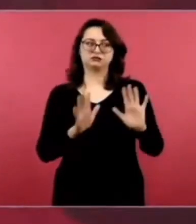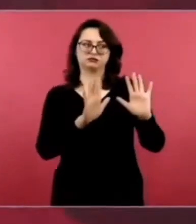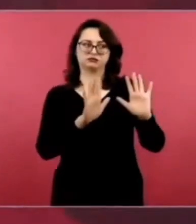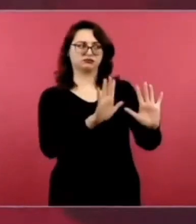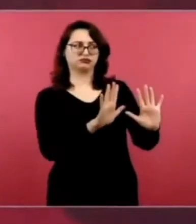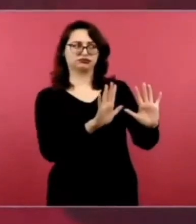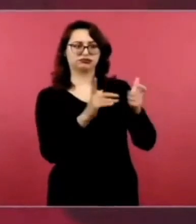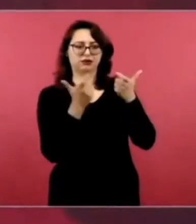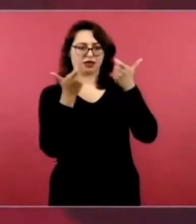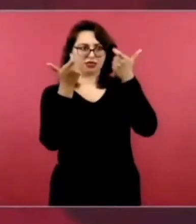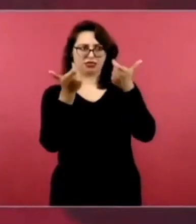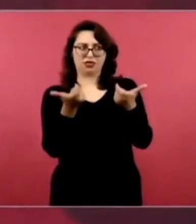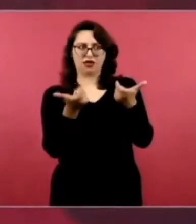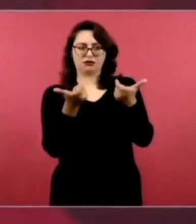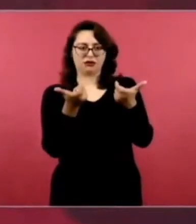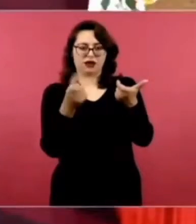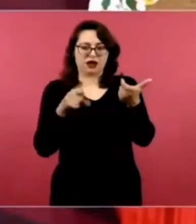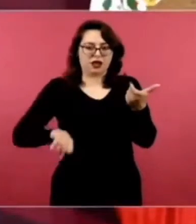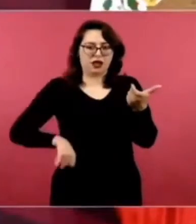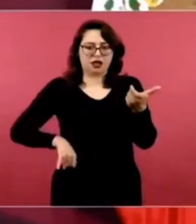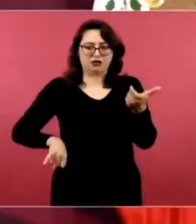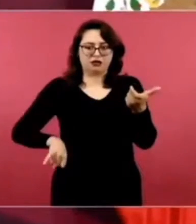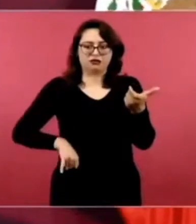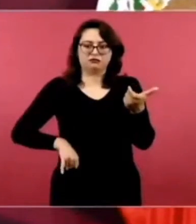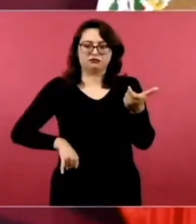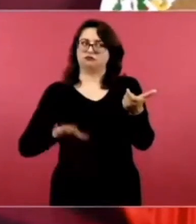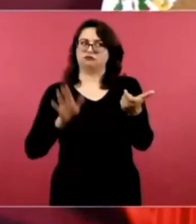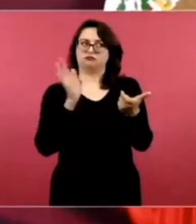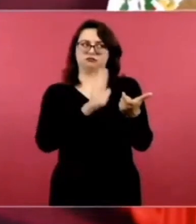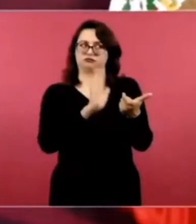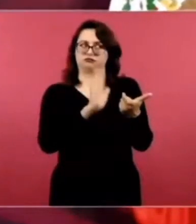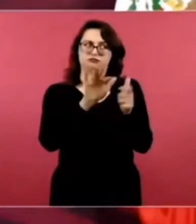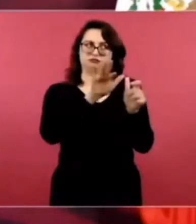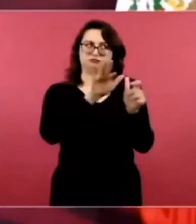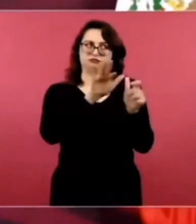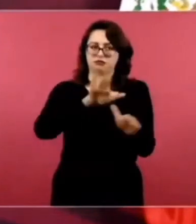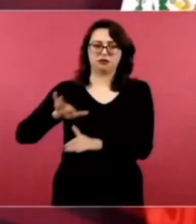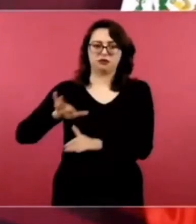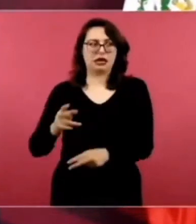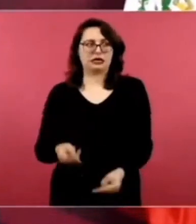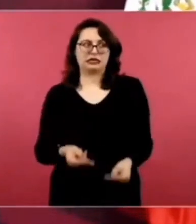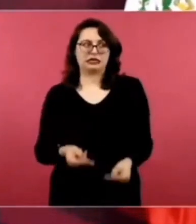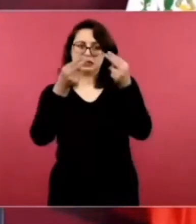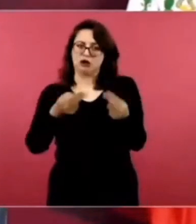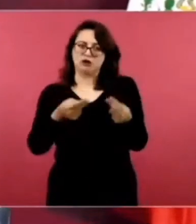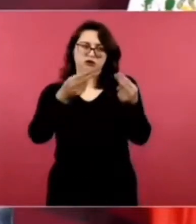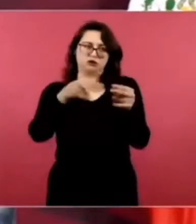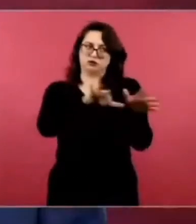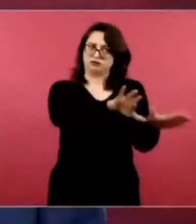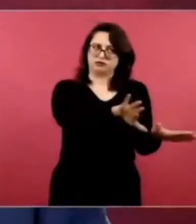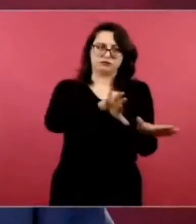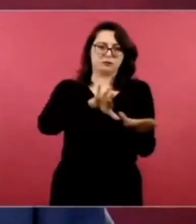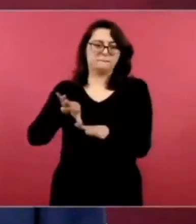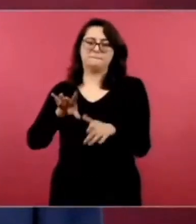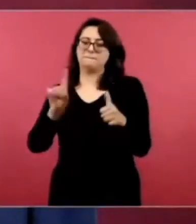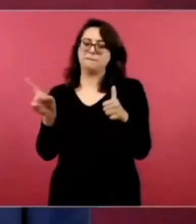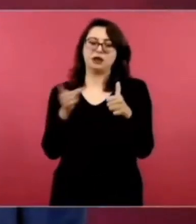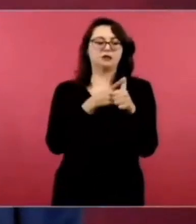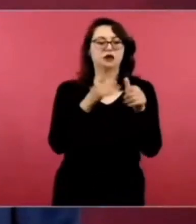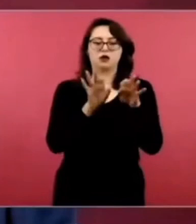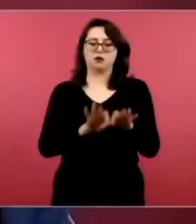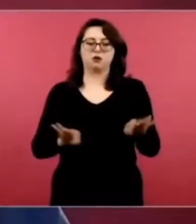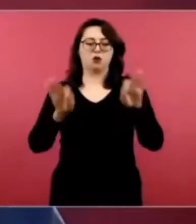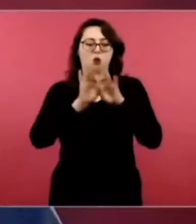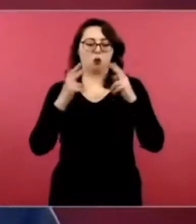económico y por encima, desde luego, del interés de lucro, debe estar la